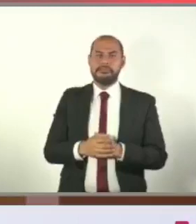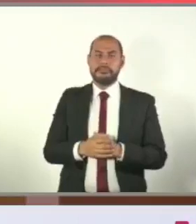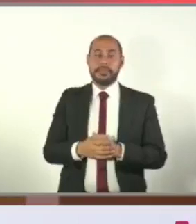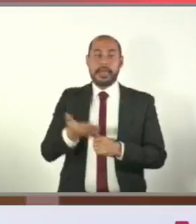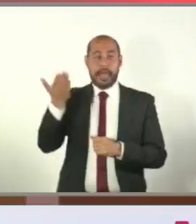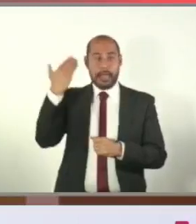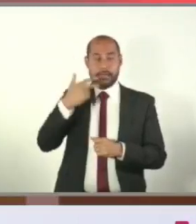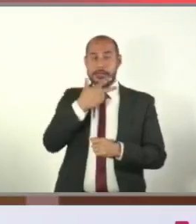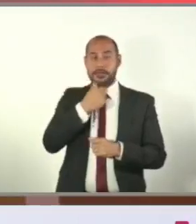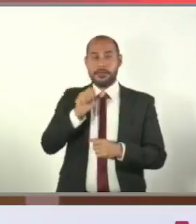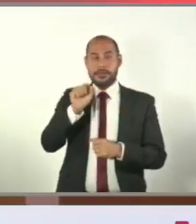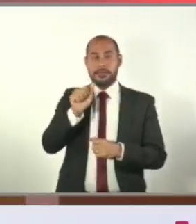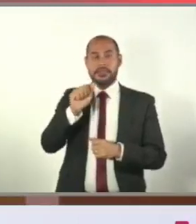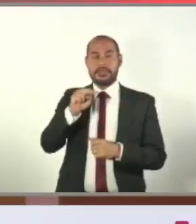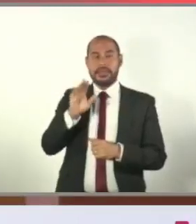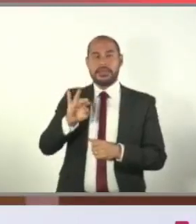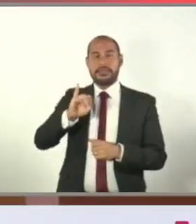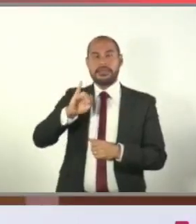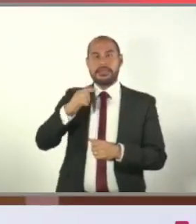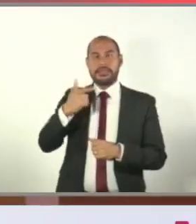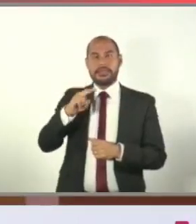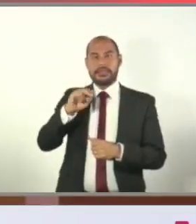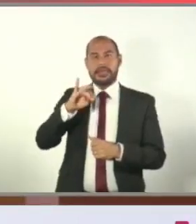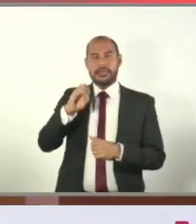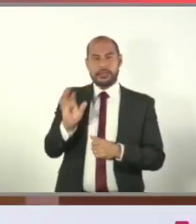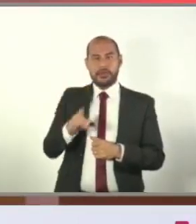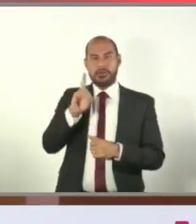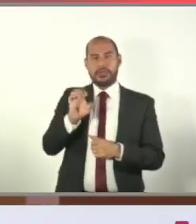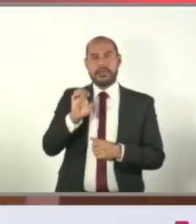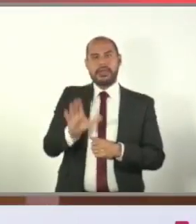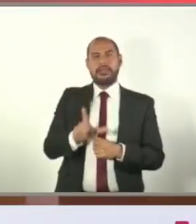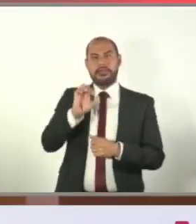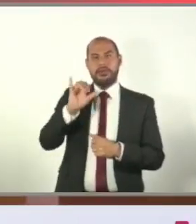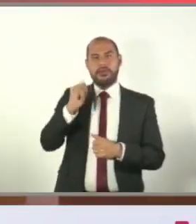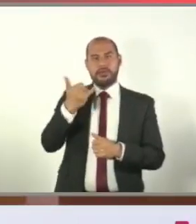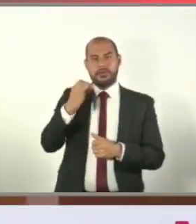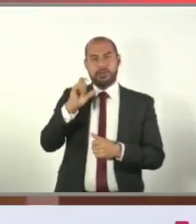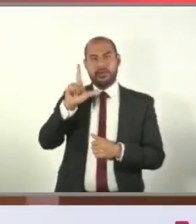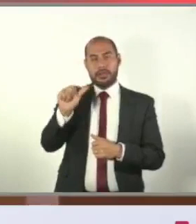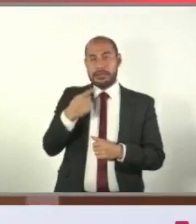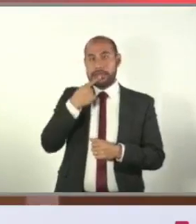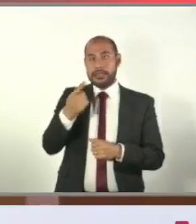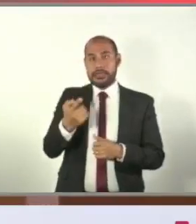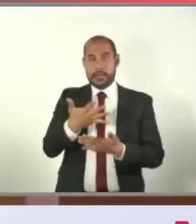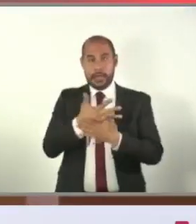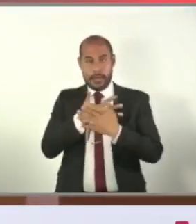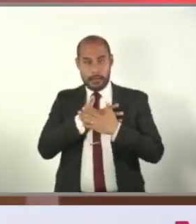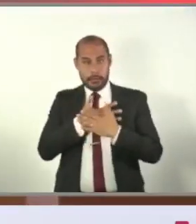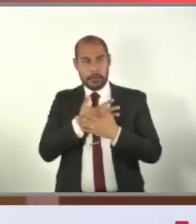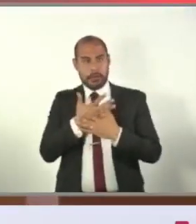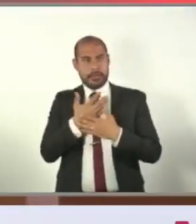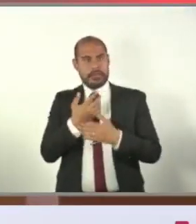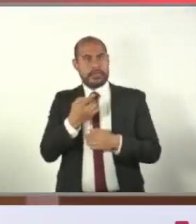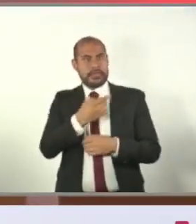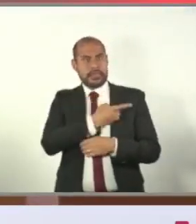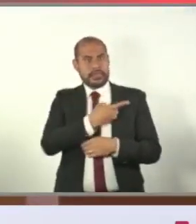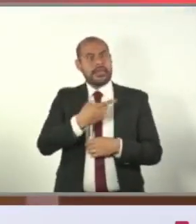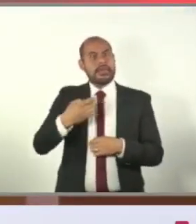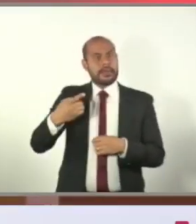San Ignacio de Loyola que el amor hay que ponerlo más en